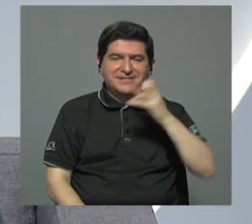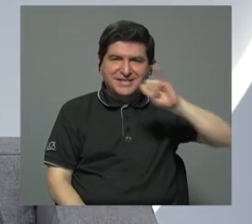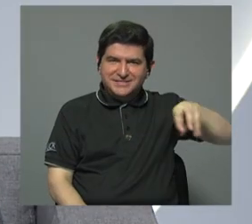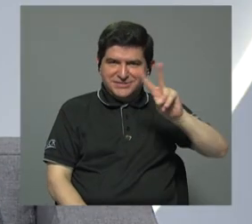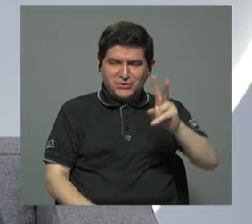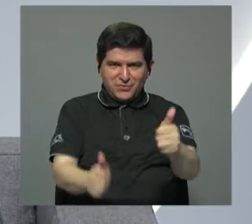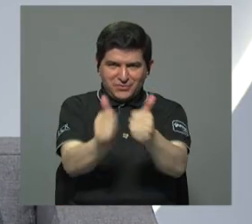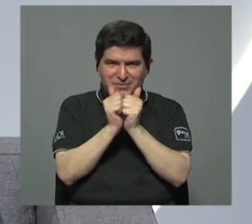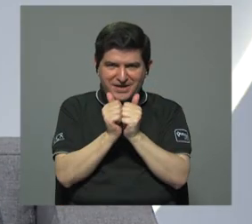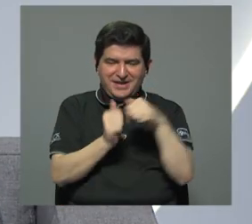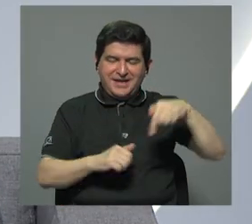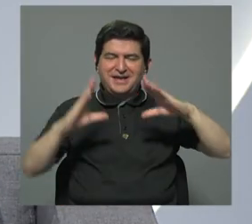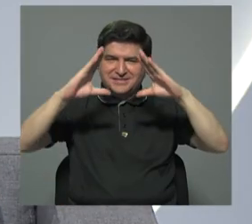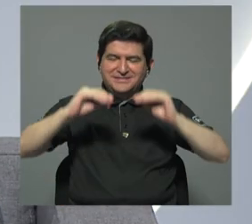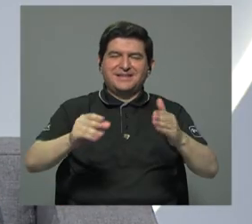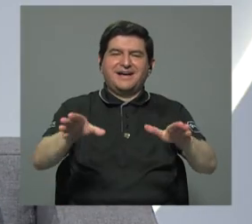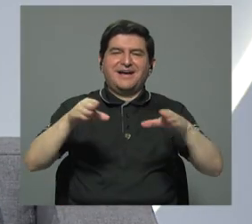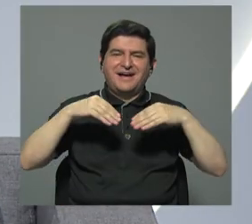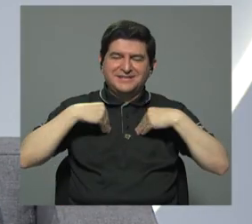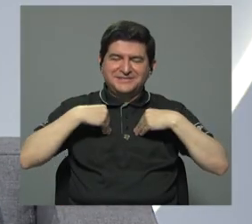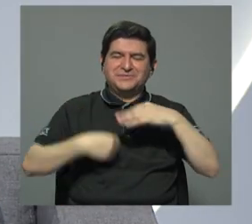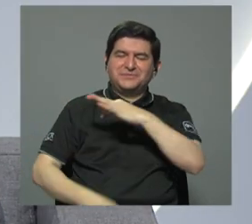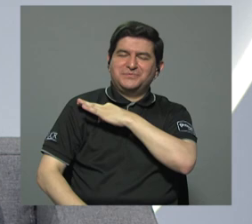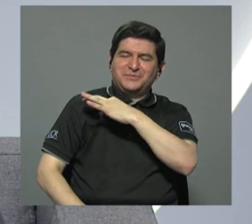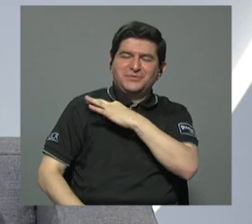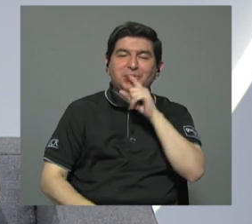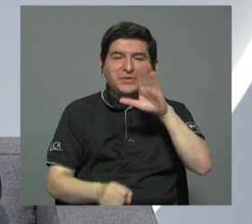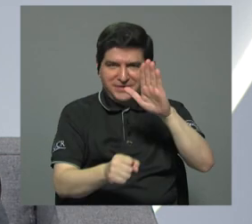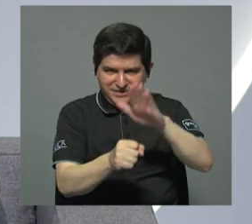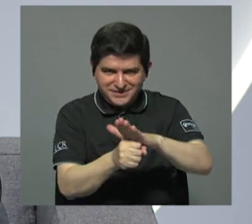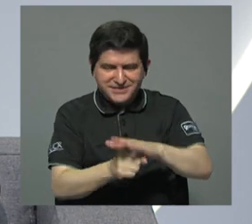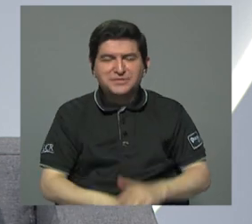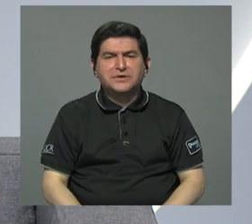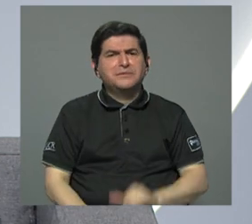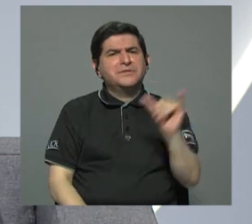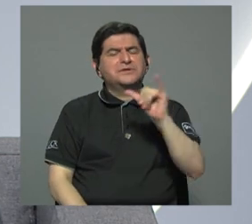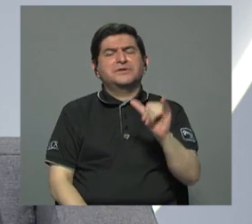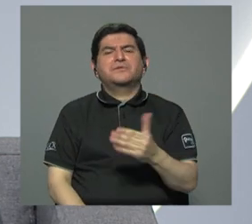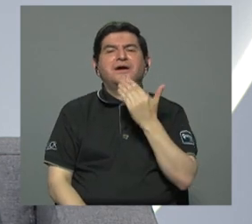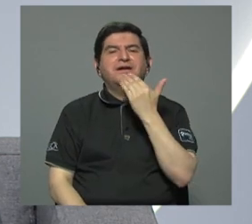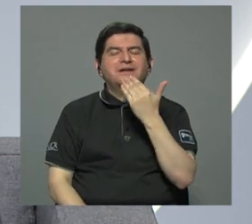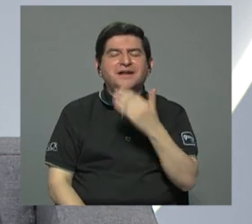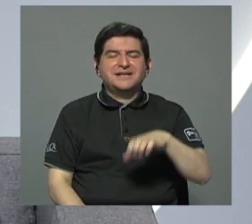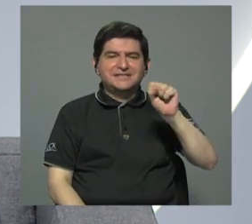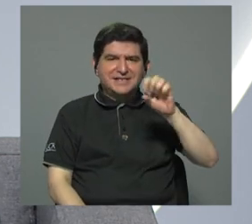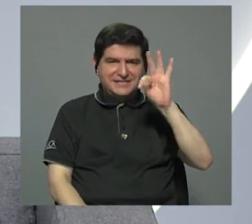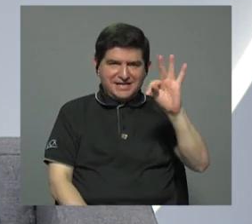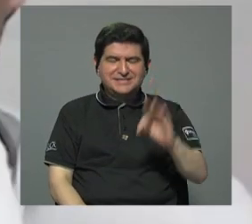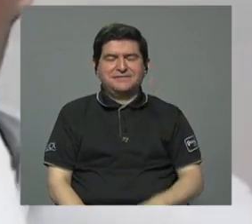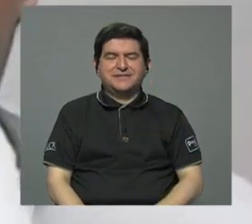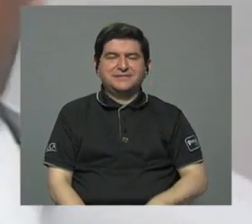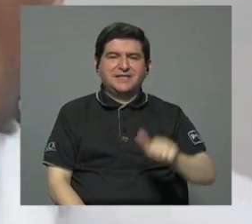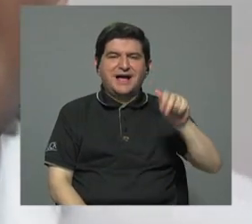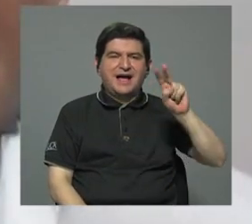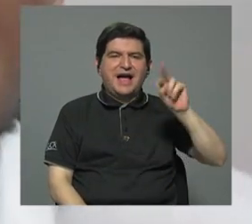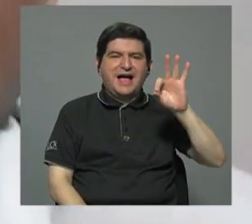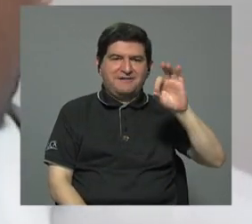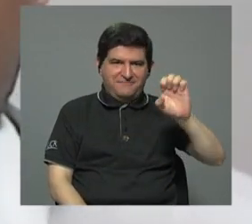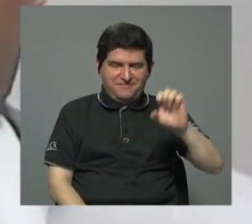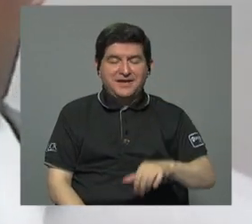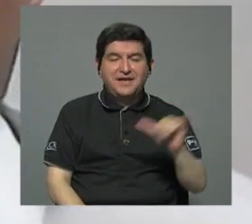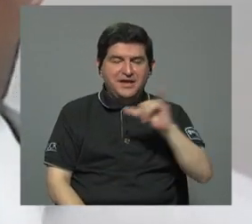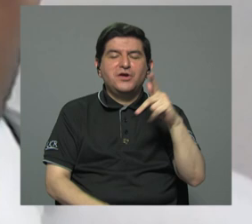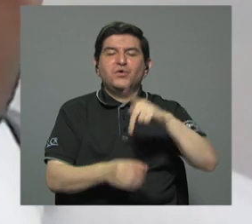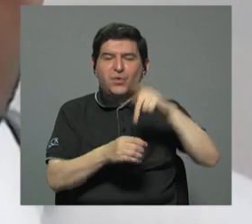por acompañarnos esta noche, por aceptar esta invitación, este compromiso. Y también gracias a Sebastián Trejos de la ANFE por